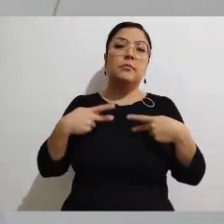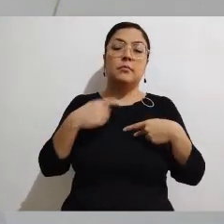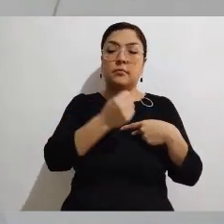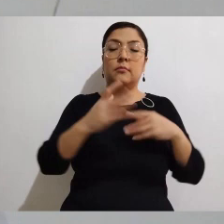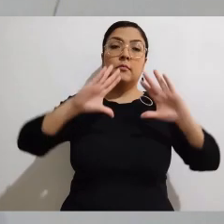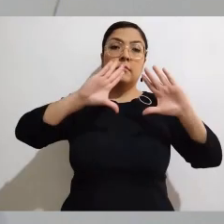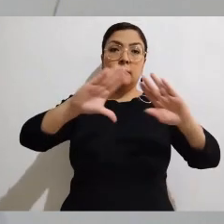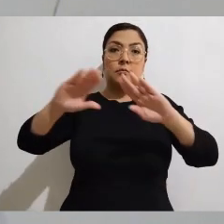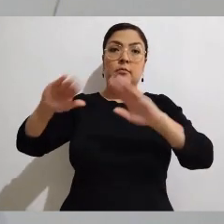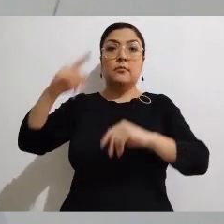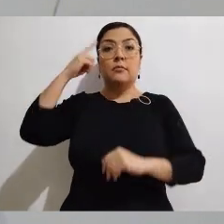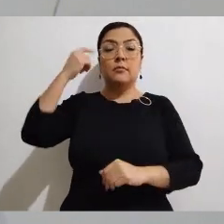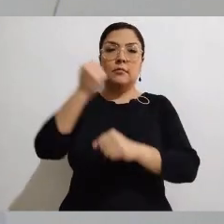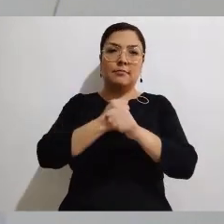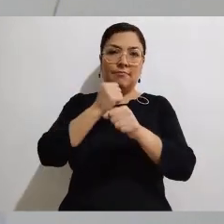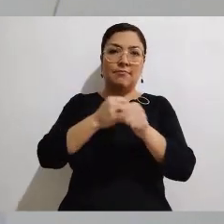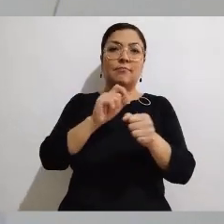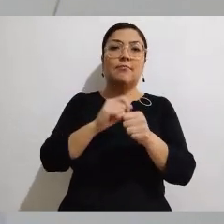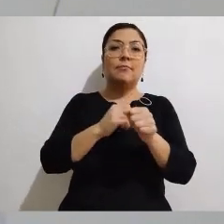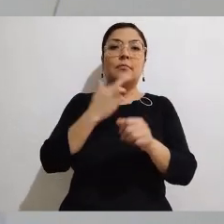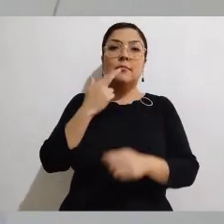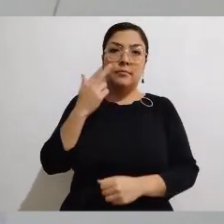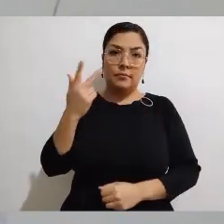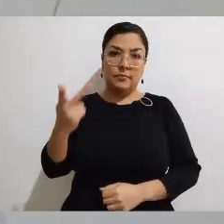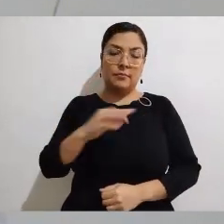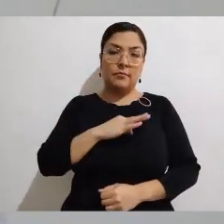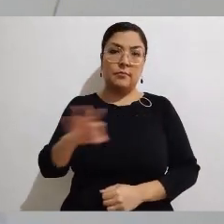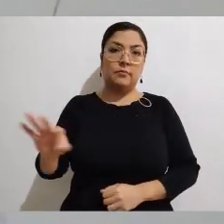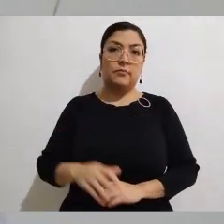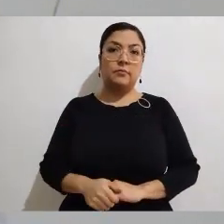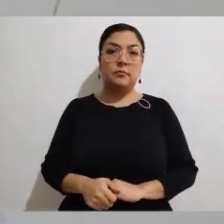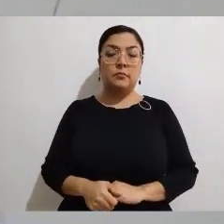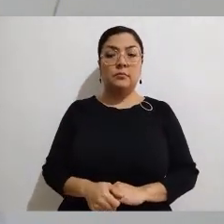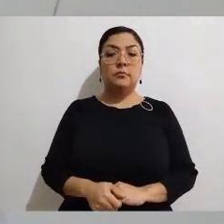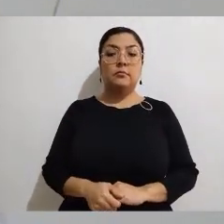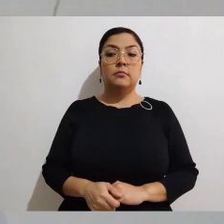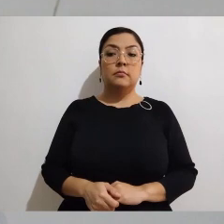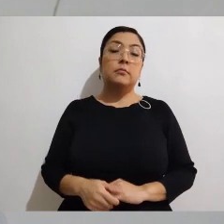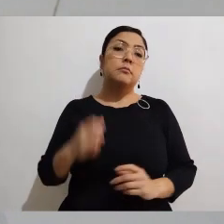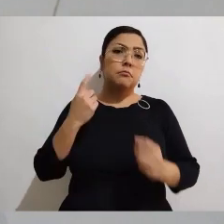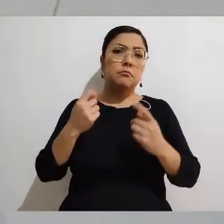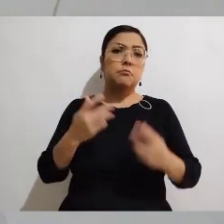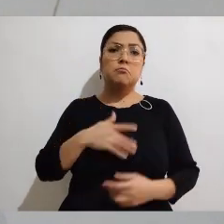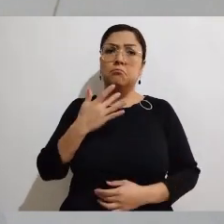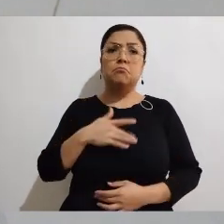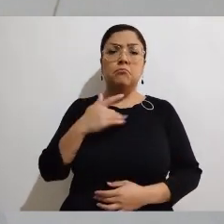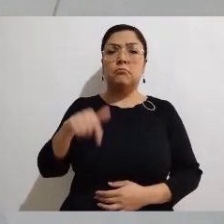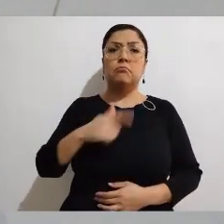profesional en aquel lugar, en aquella entidad que mejor se acomode a sus circunstancias personales,